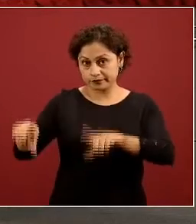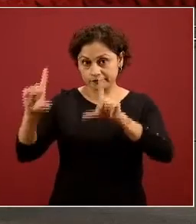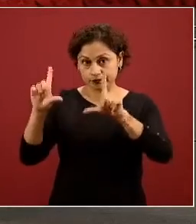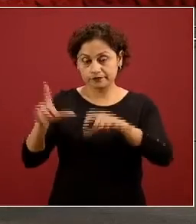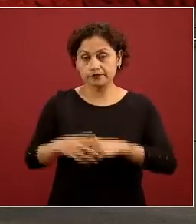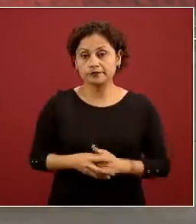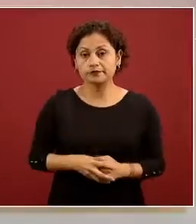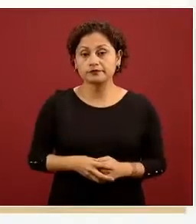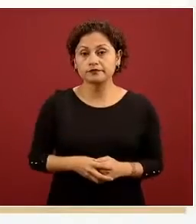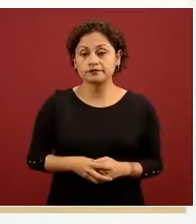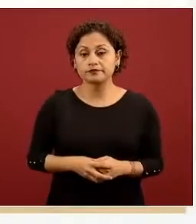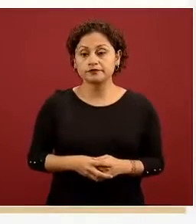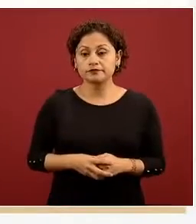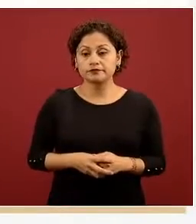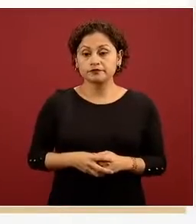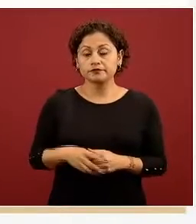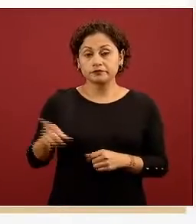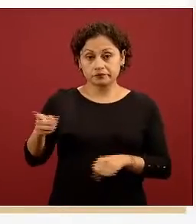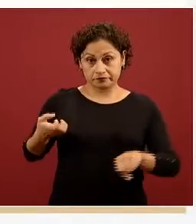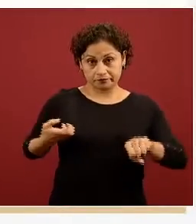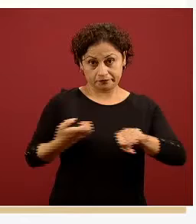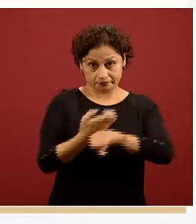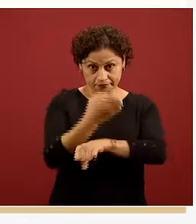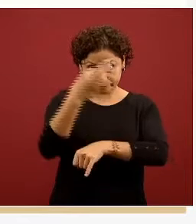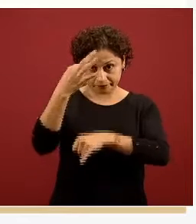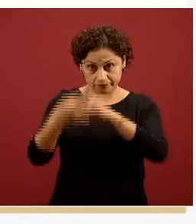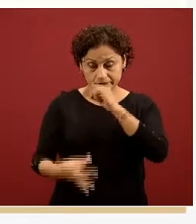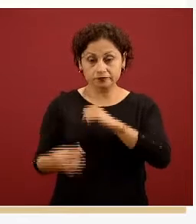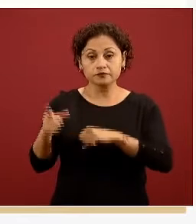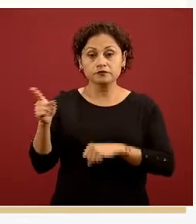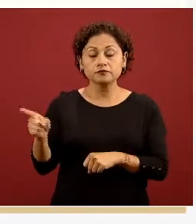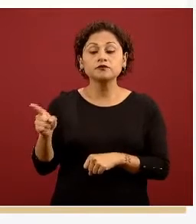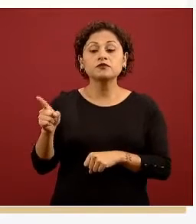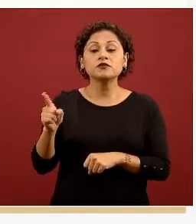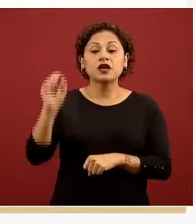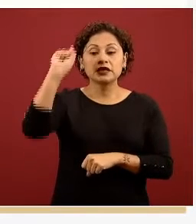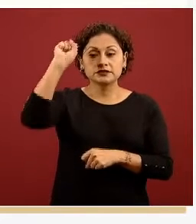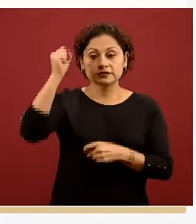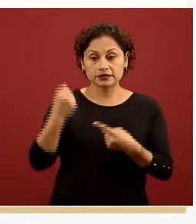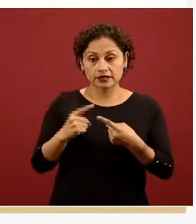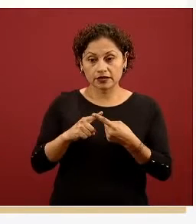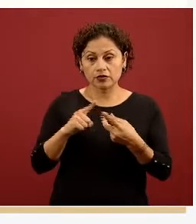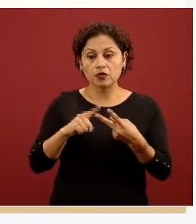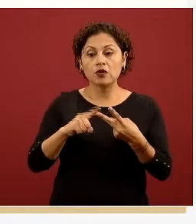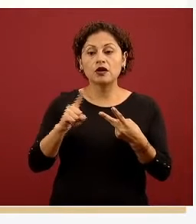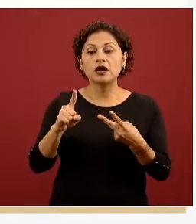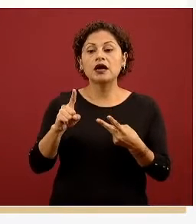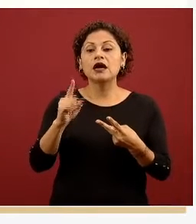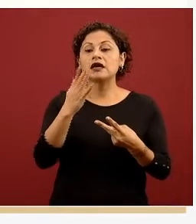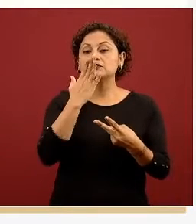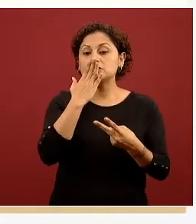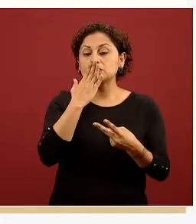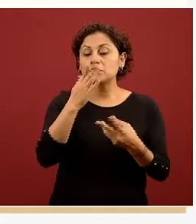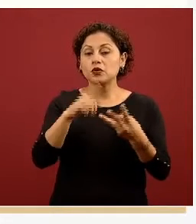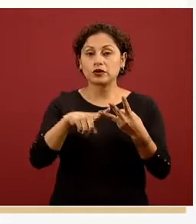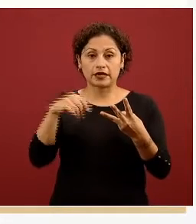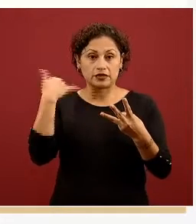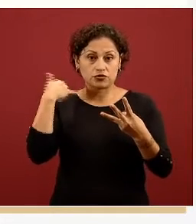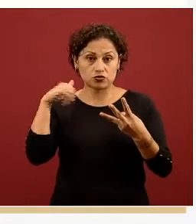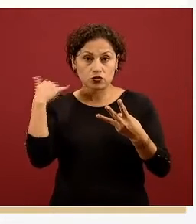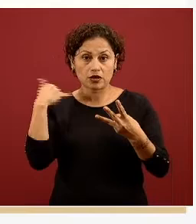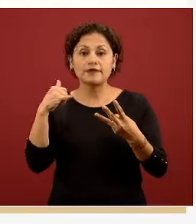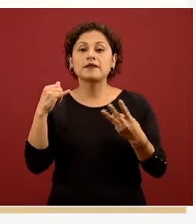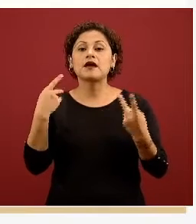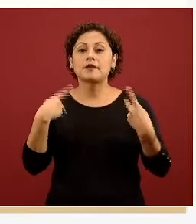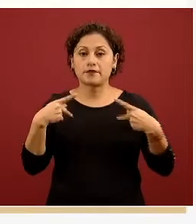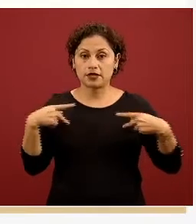De estos 8 últimos estados, solamente Sinaloa, Sonora y Yucatán tienen una movilidad disminuida